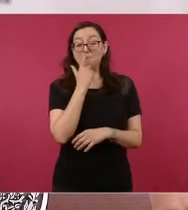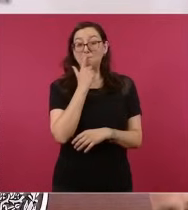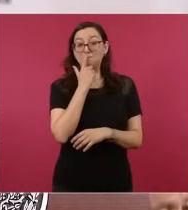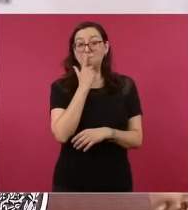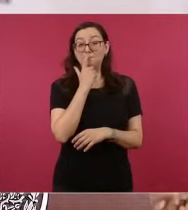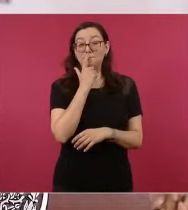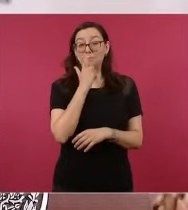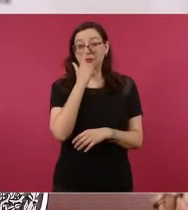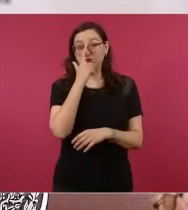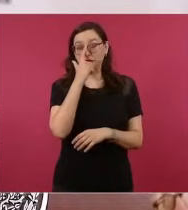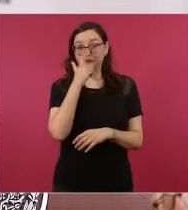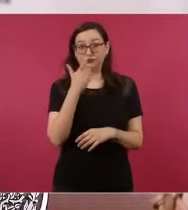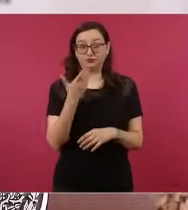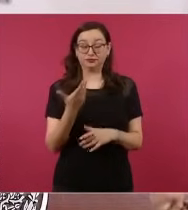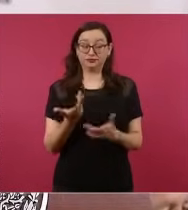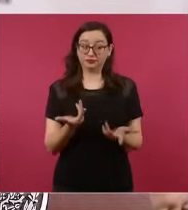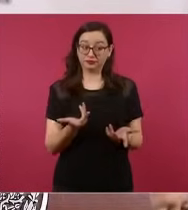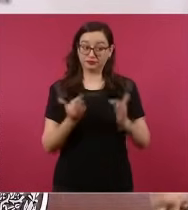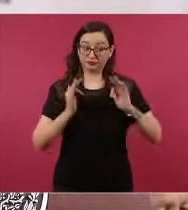sucedió,